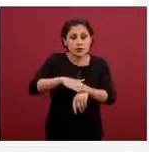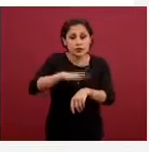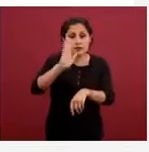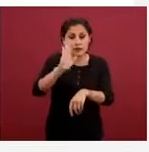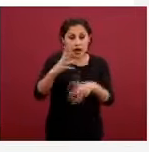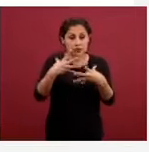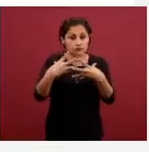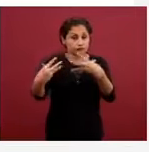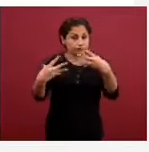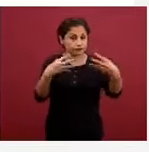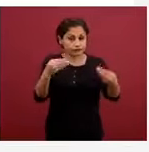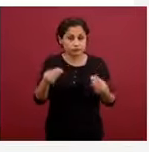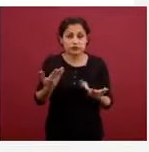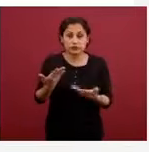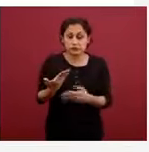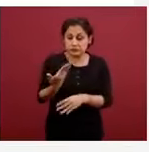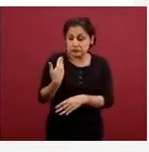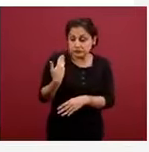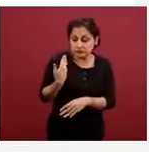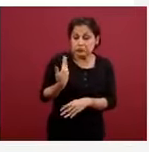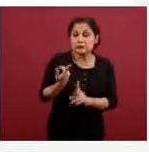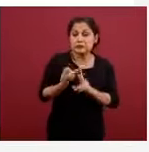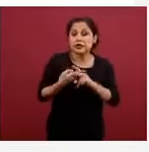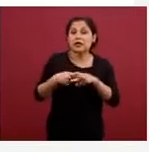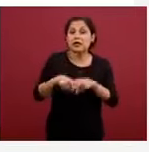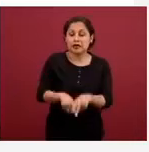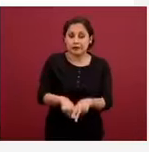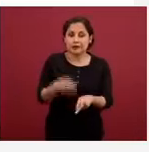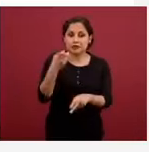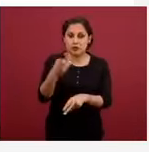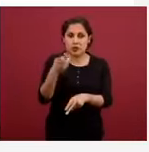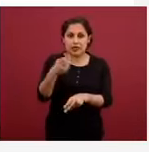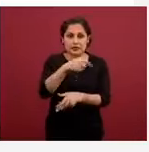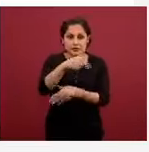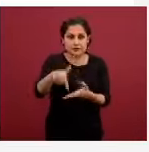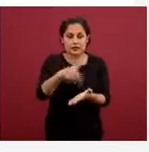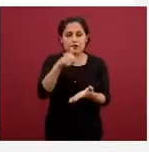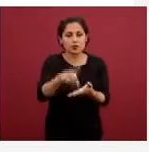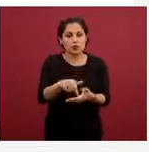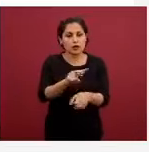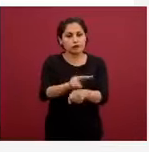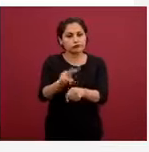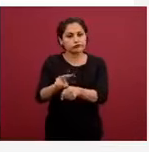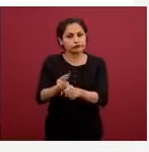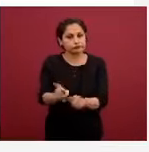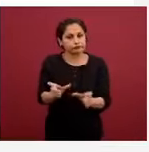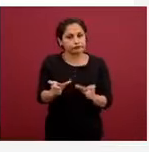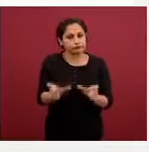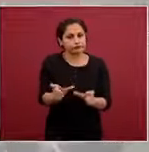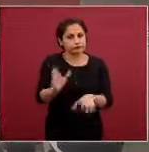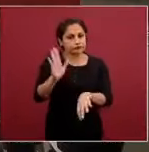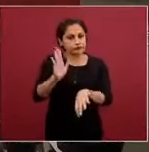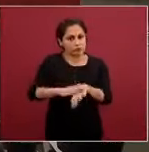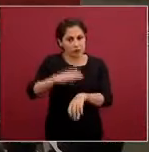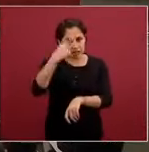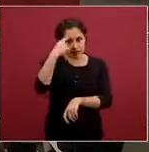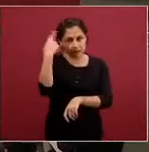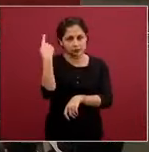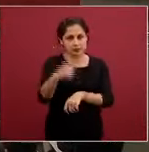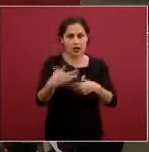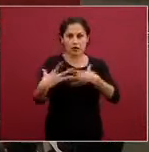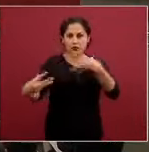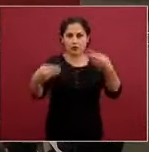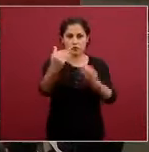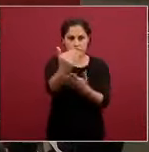la transmisión más reciente y dónde entonces podemos tener el riesgo de que la transmisión continúe o en su momento se